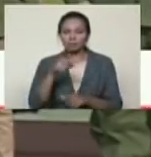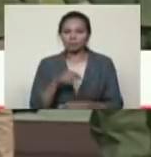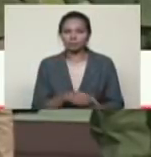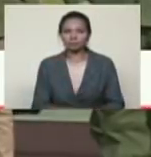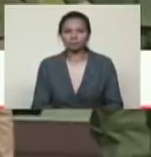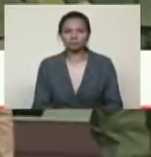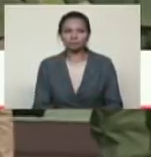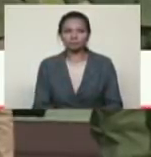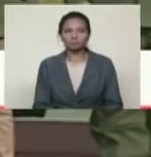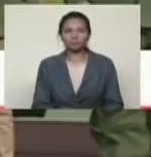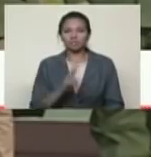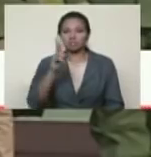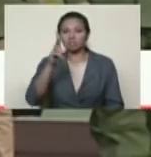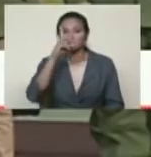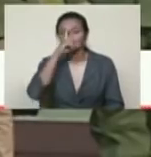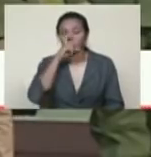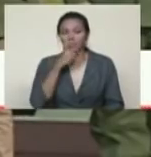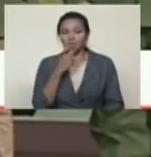dentro de 2 años.